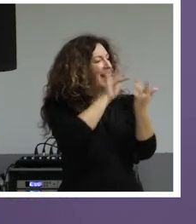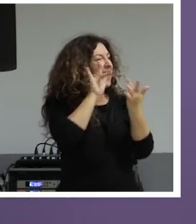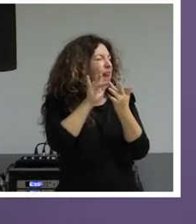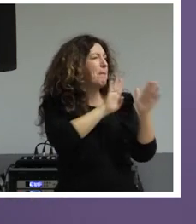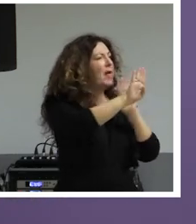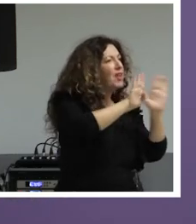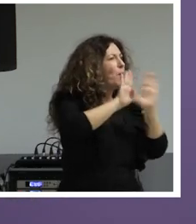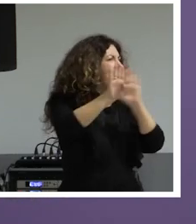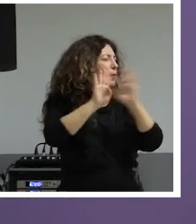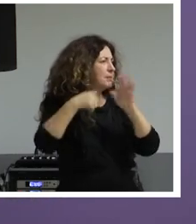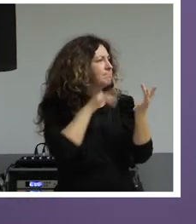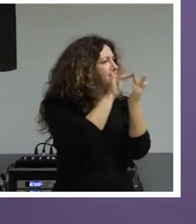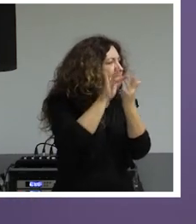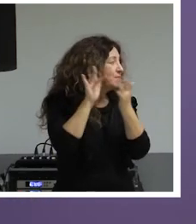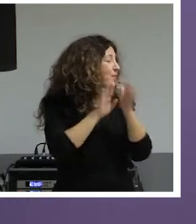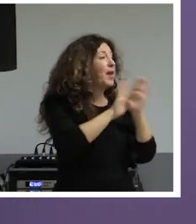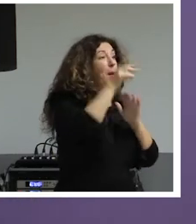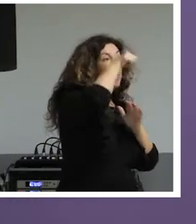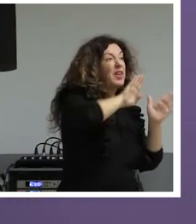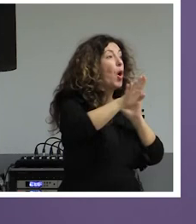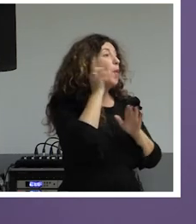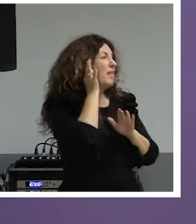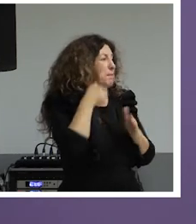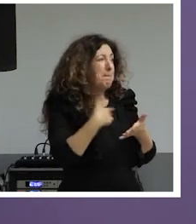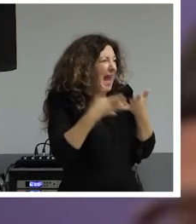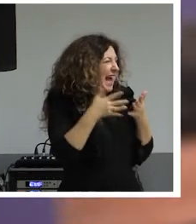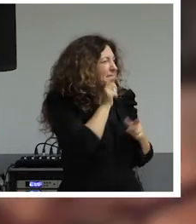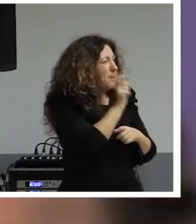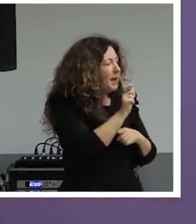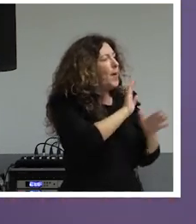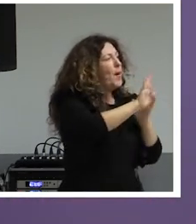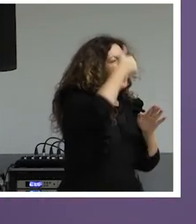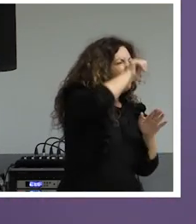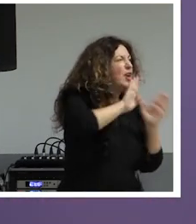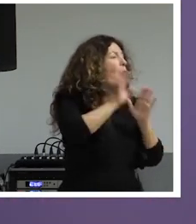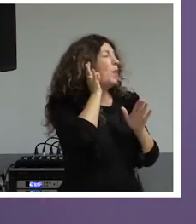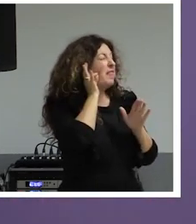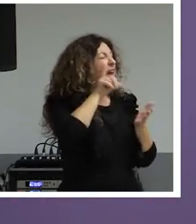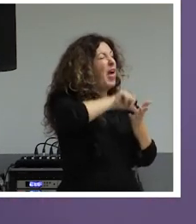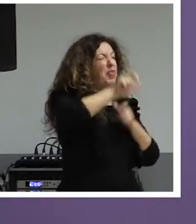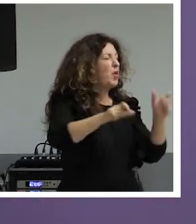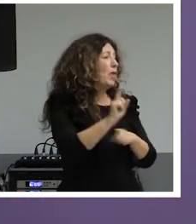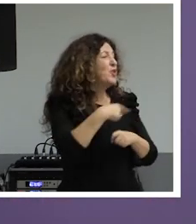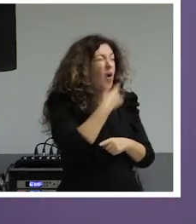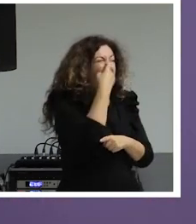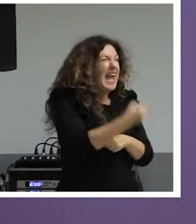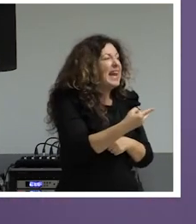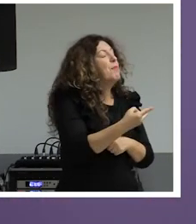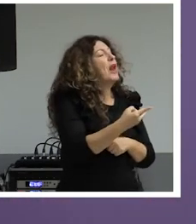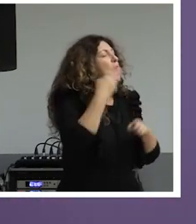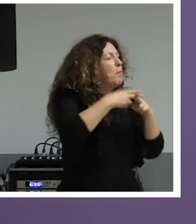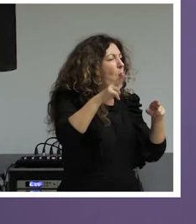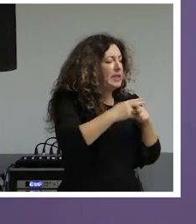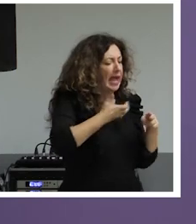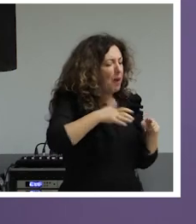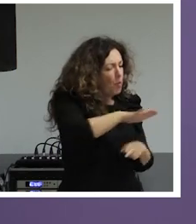realidad de muchos municipios municipios pequeños medianos grandes y he podido entablar relaciones con con los